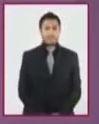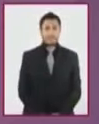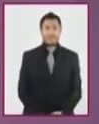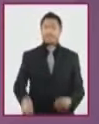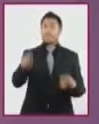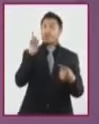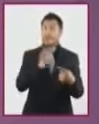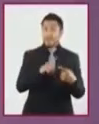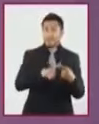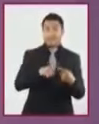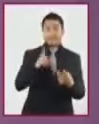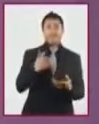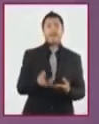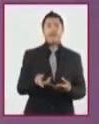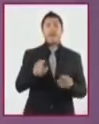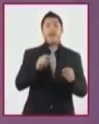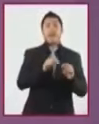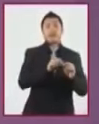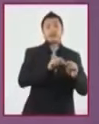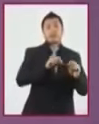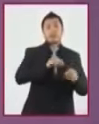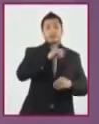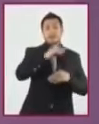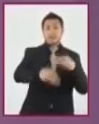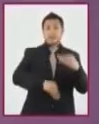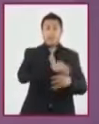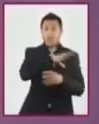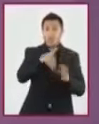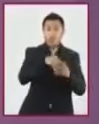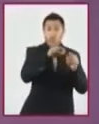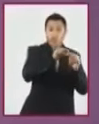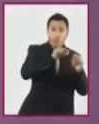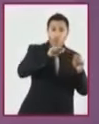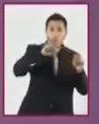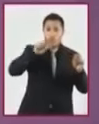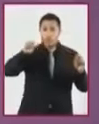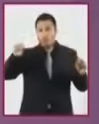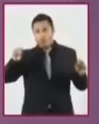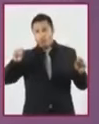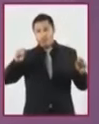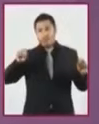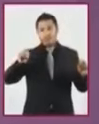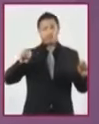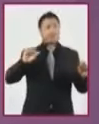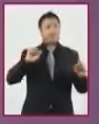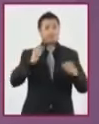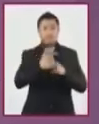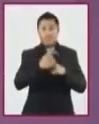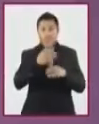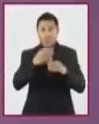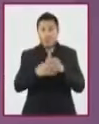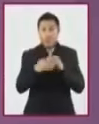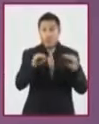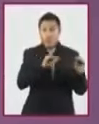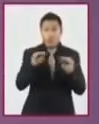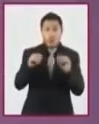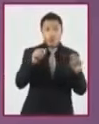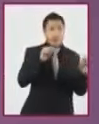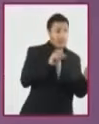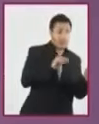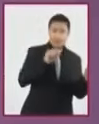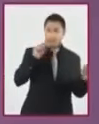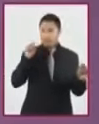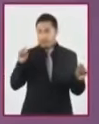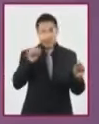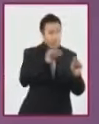La distancia es la longitud total de la trayectoria, realizada por un objeto móvil, entre dos puntos. Generalmente